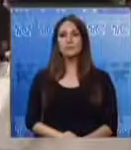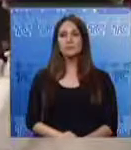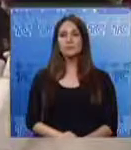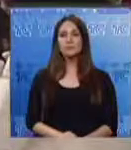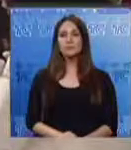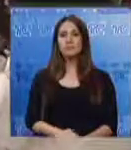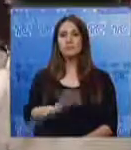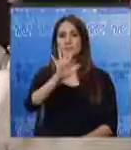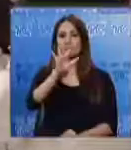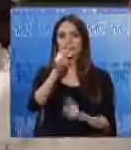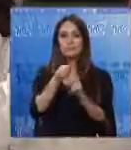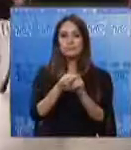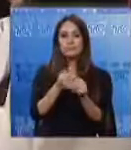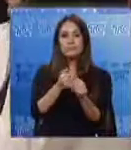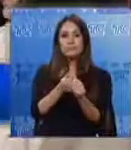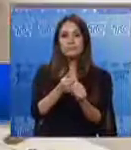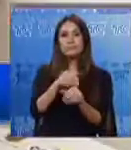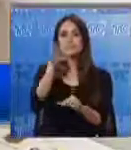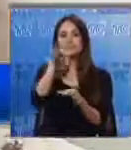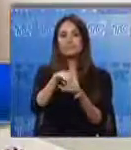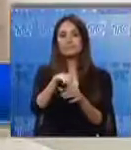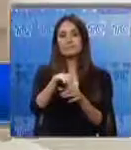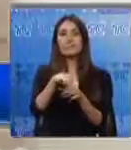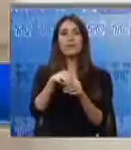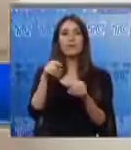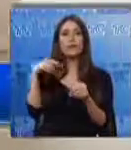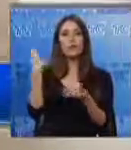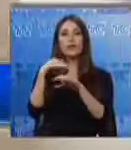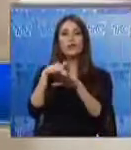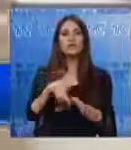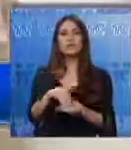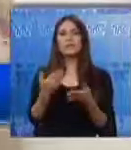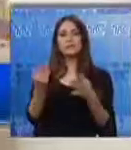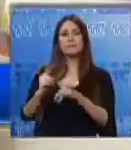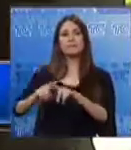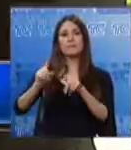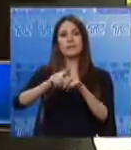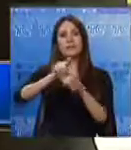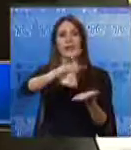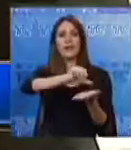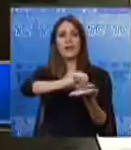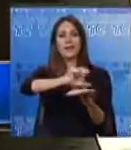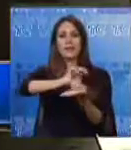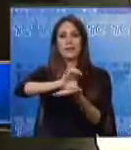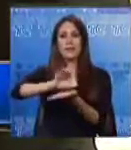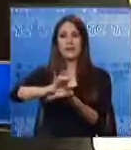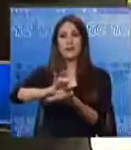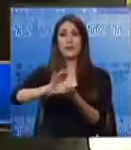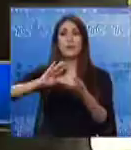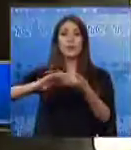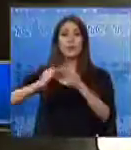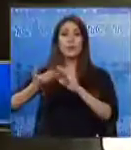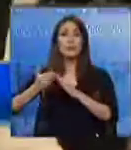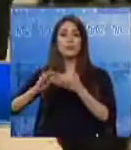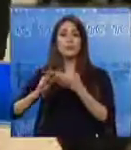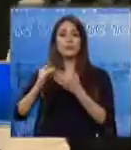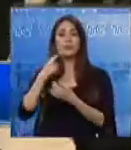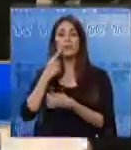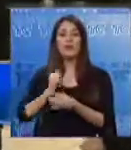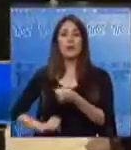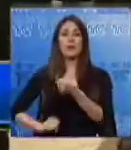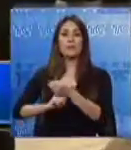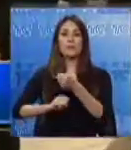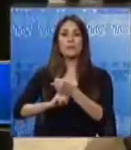A 5 meses de las elecciones empiezan a consolidarse muestras de respaldo a ciertos precandidatos. El Partido Comunista, por ejemplo, resolvió apoyar una